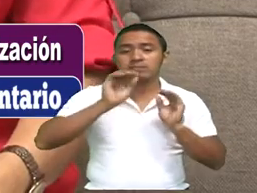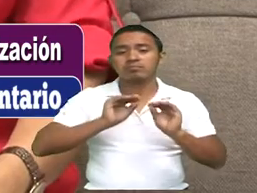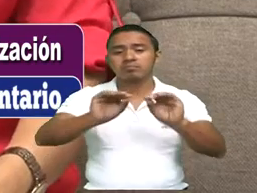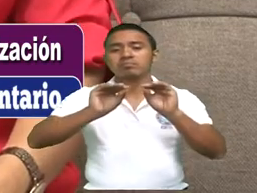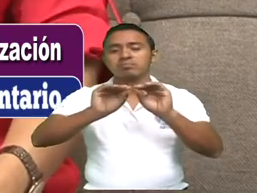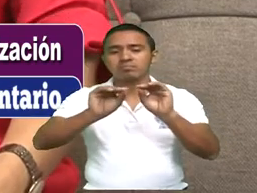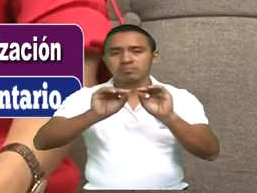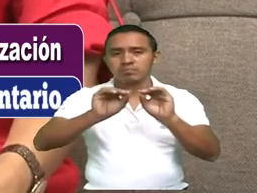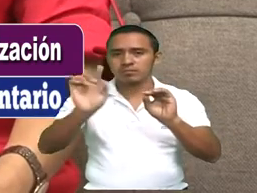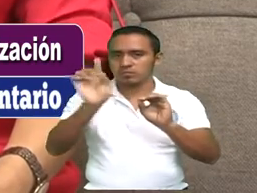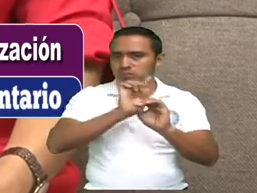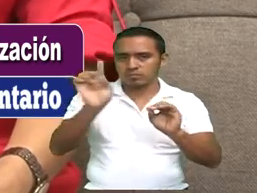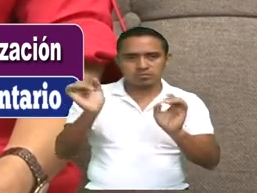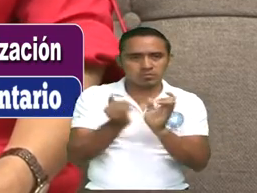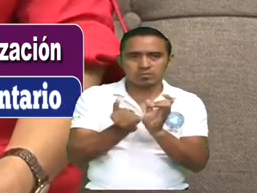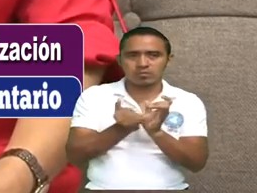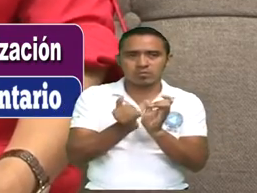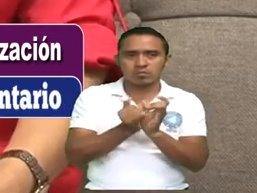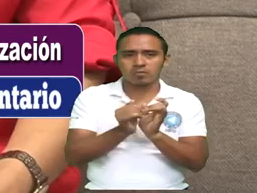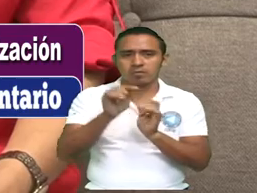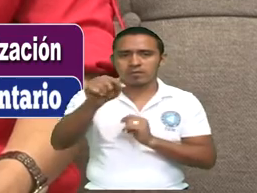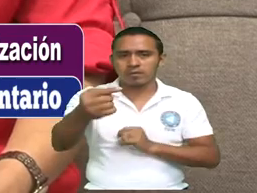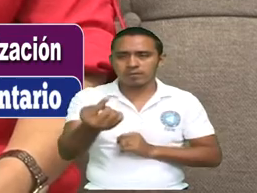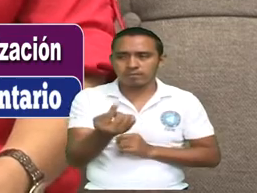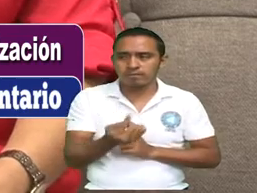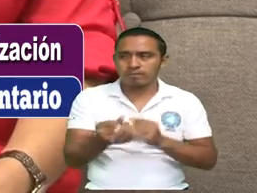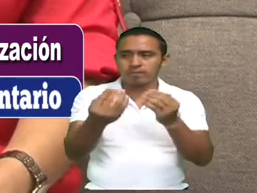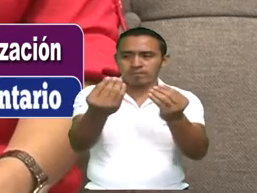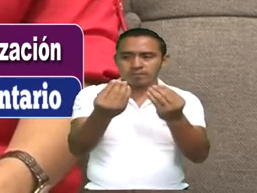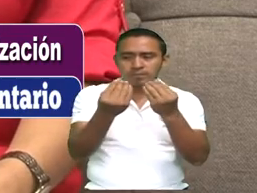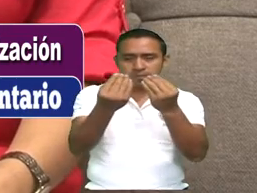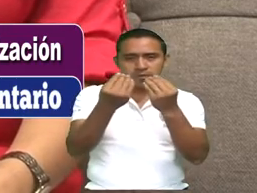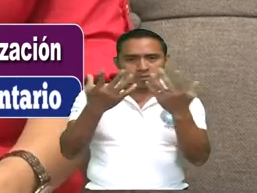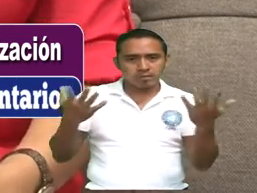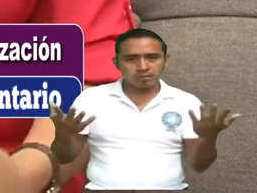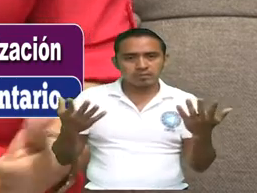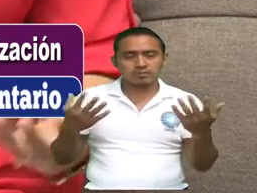a enseñar a leer y escribir. Claro. También uno de los objetivos de la cruzada era